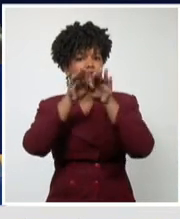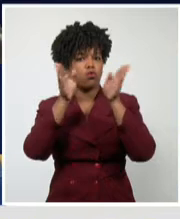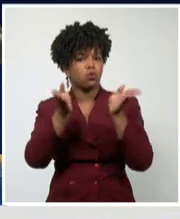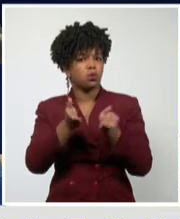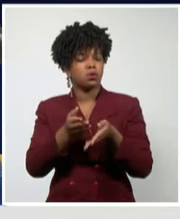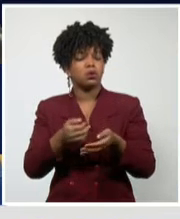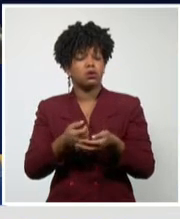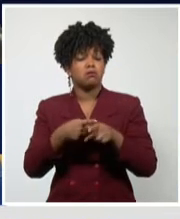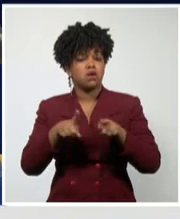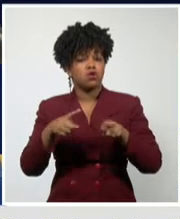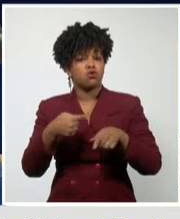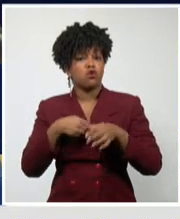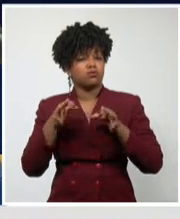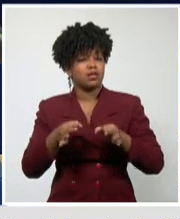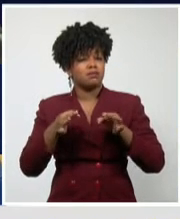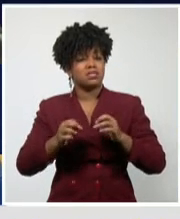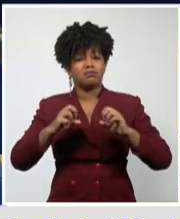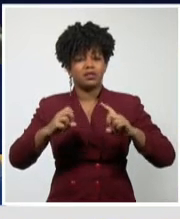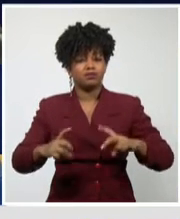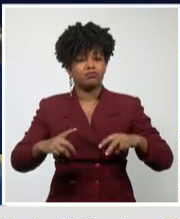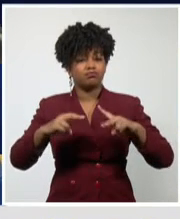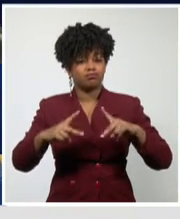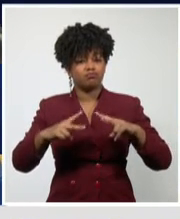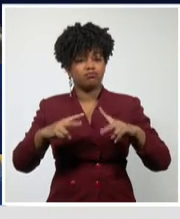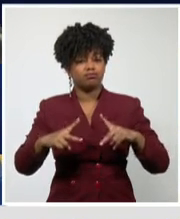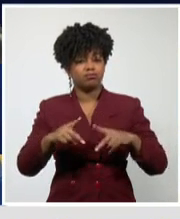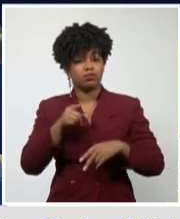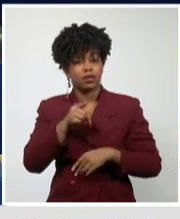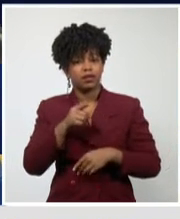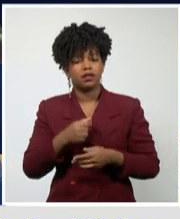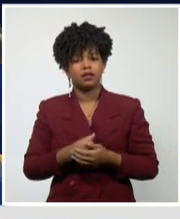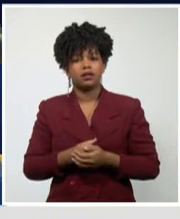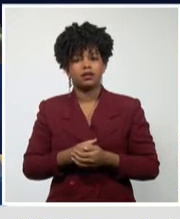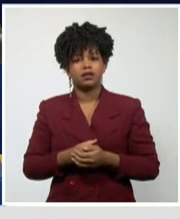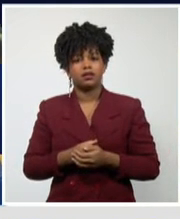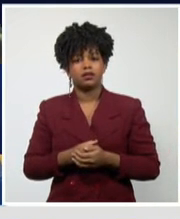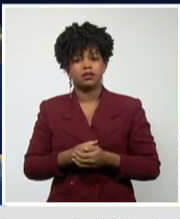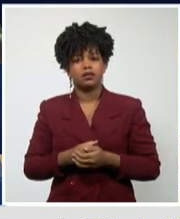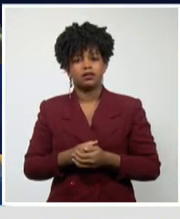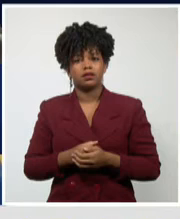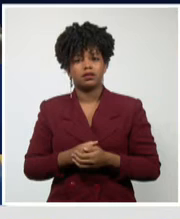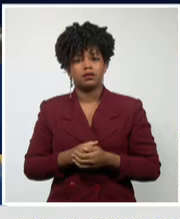yo siempre he reiterado, los que más serios vienen trabajando,